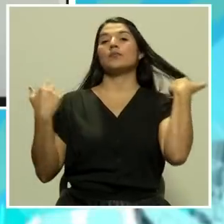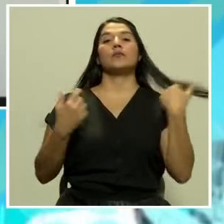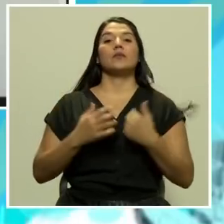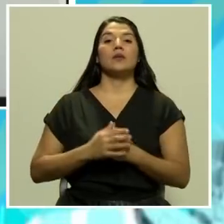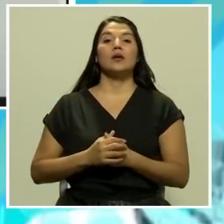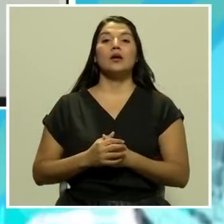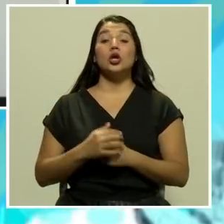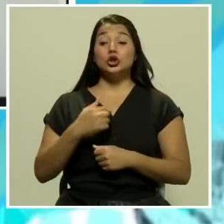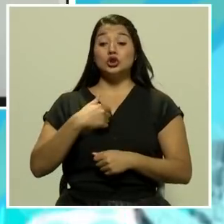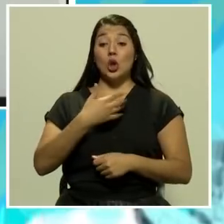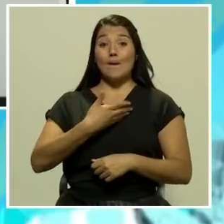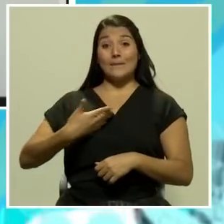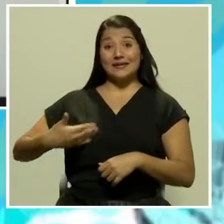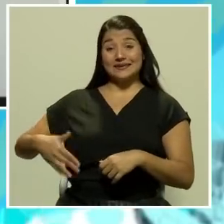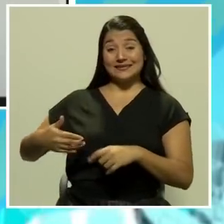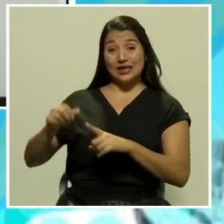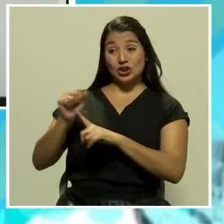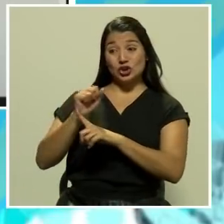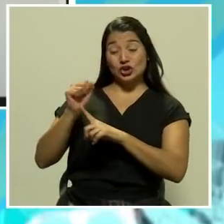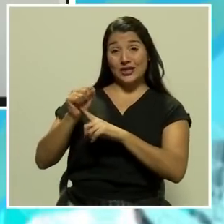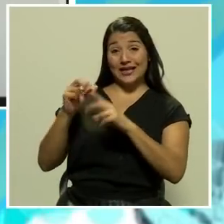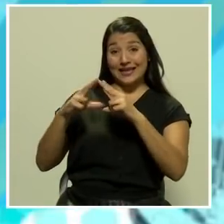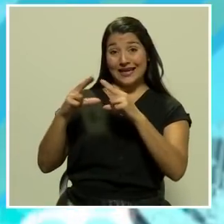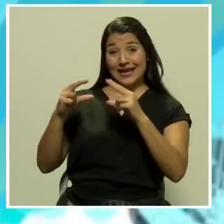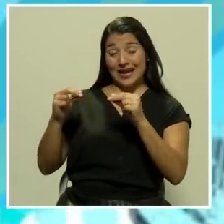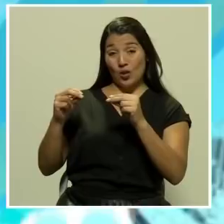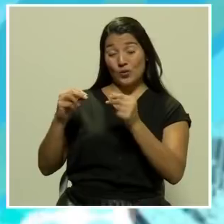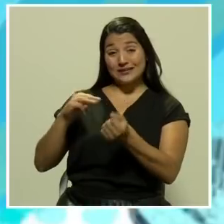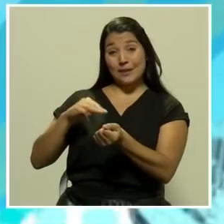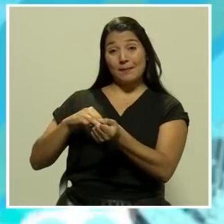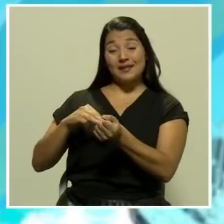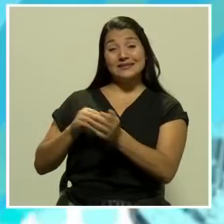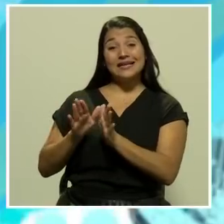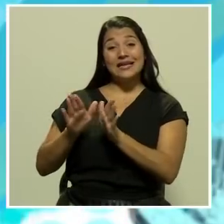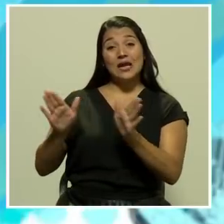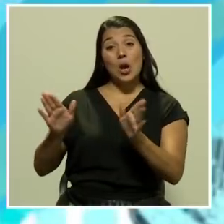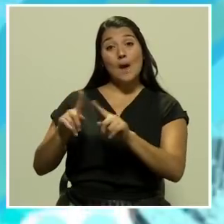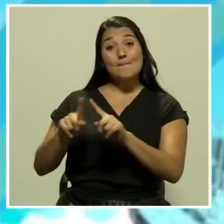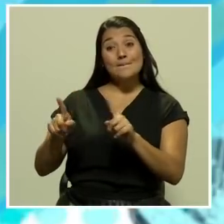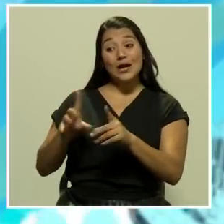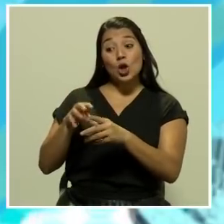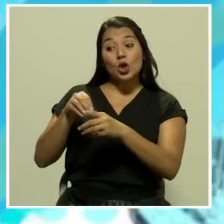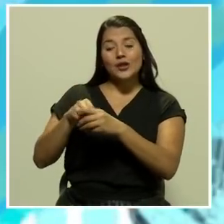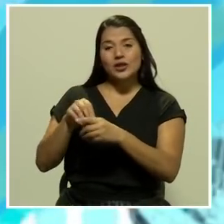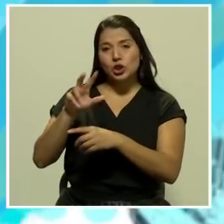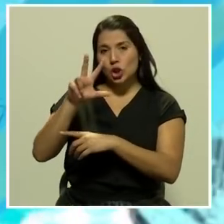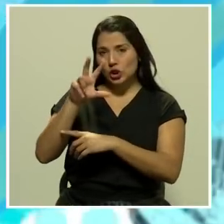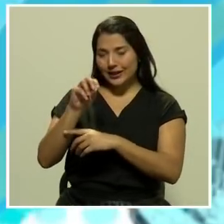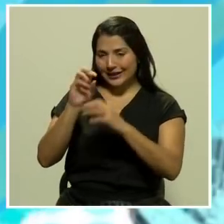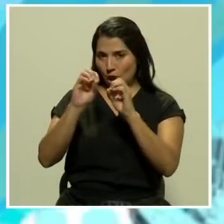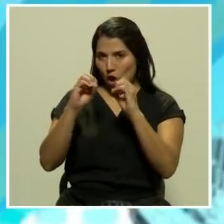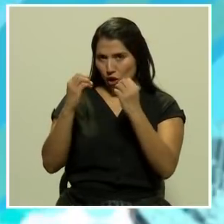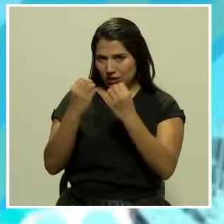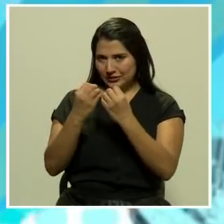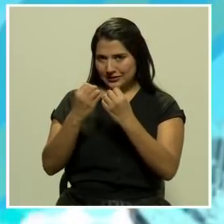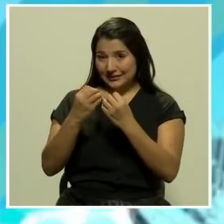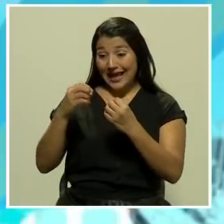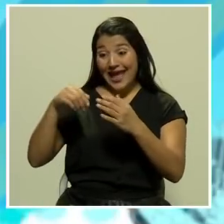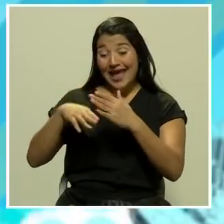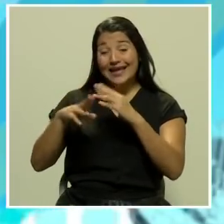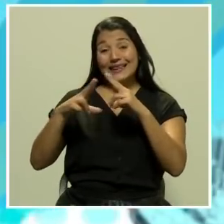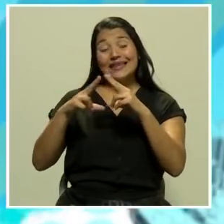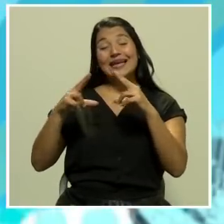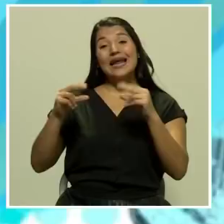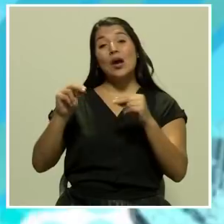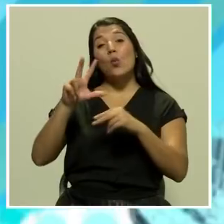Yo soy presidente de la Sociedad Nicaragüense de Medicina General, pero aquí ya vemos más de 30 organizaciones, 30 asociaciones médicas de las